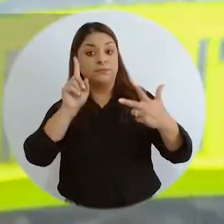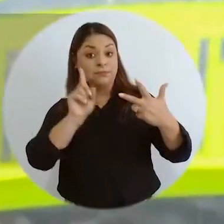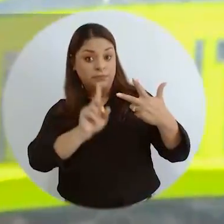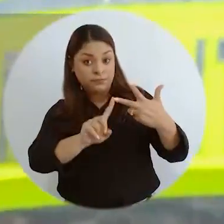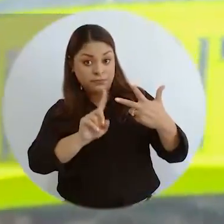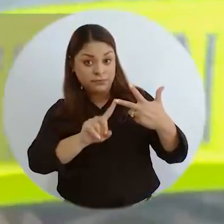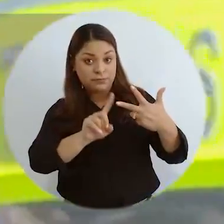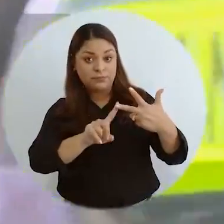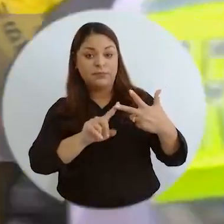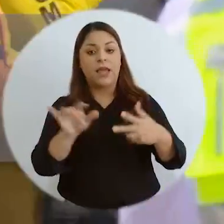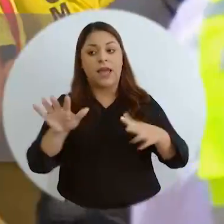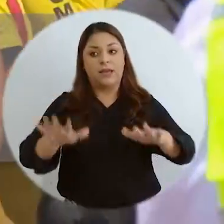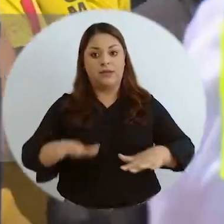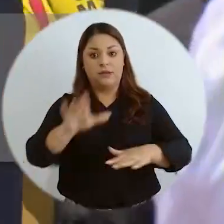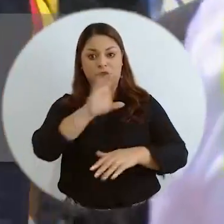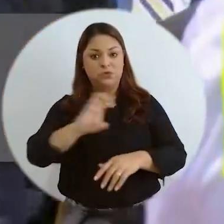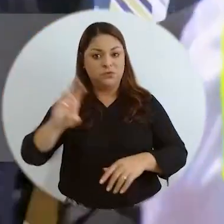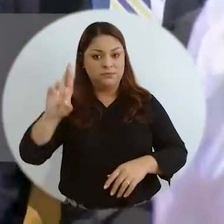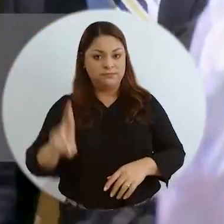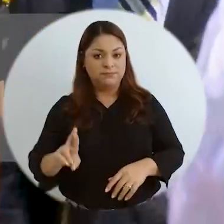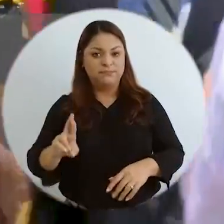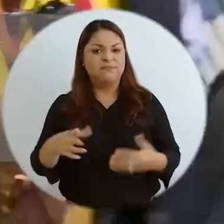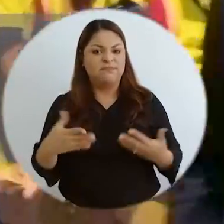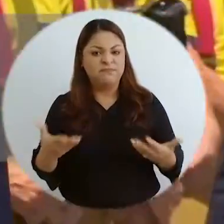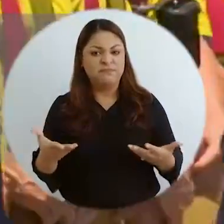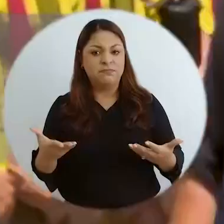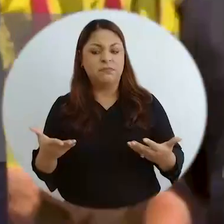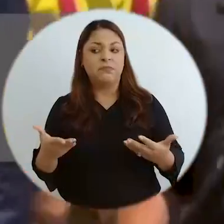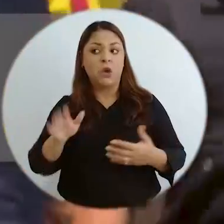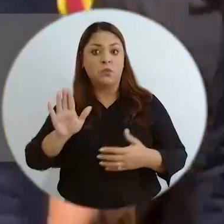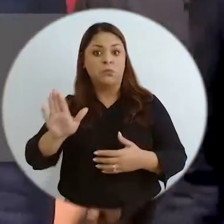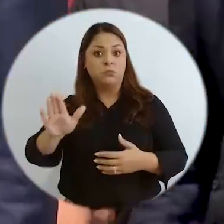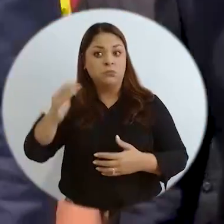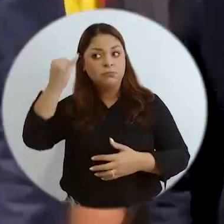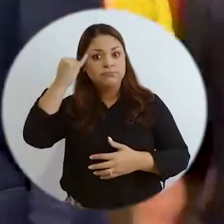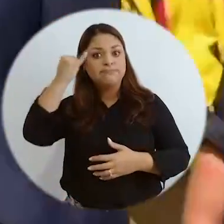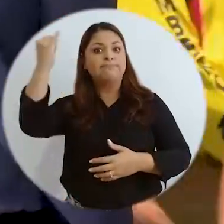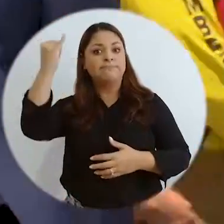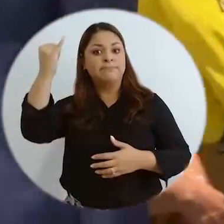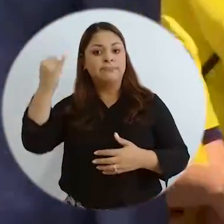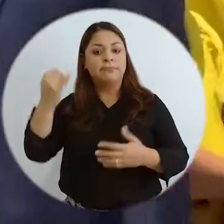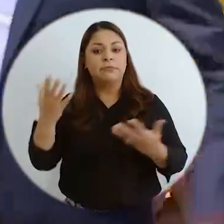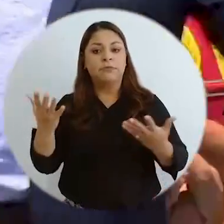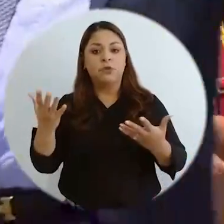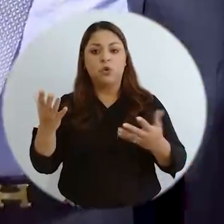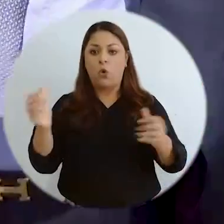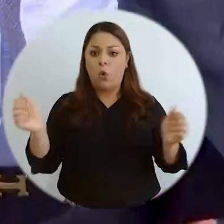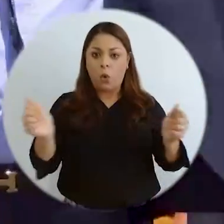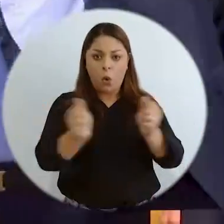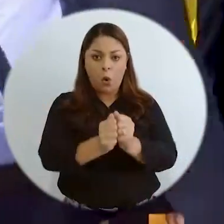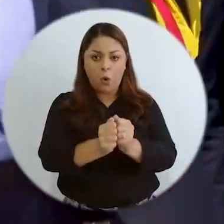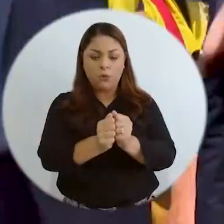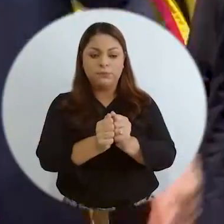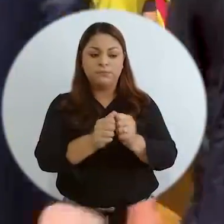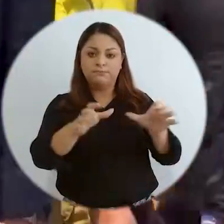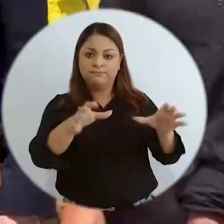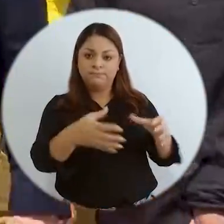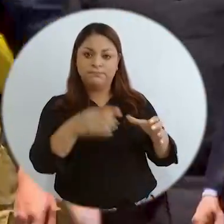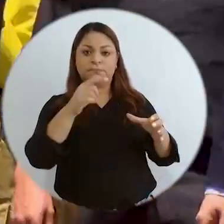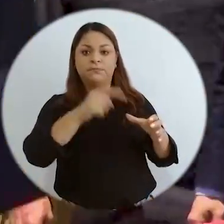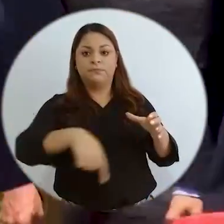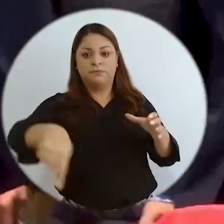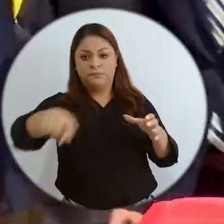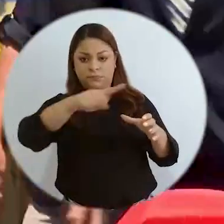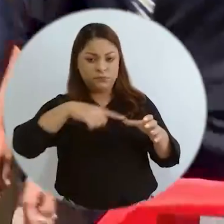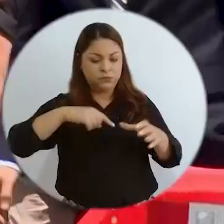se hace en conjunto y recuperando, o más bien aprovechando, la larga experiencia y trayectoria